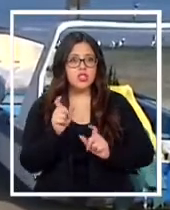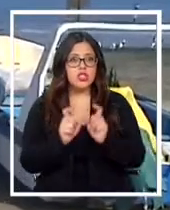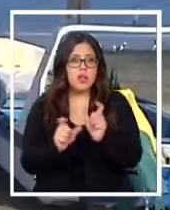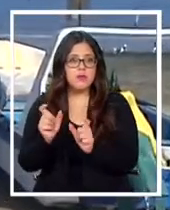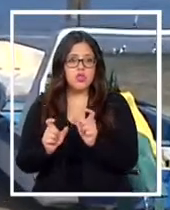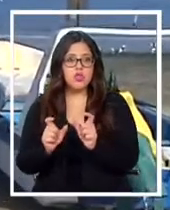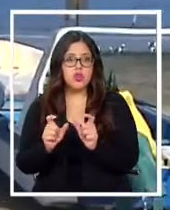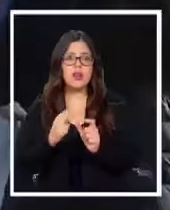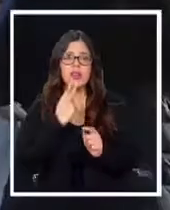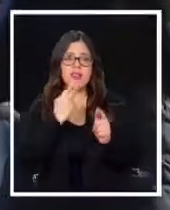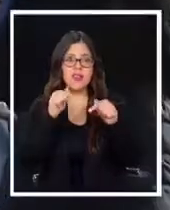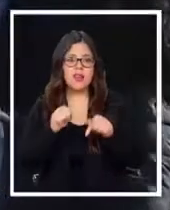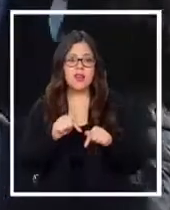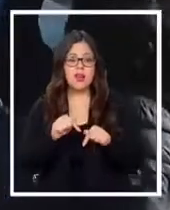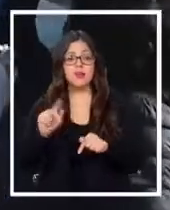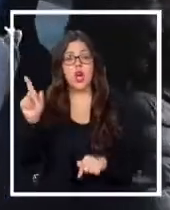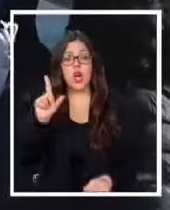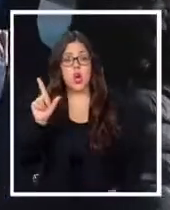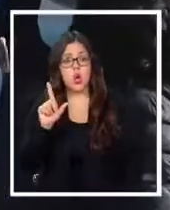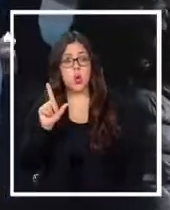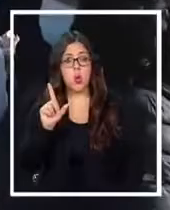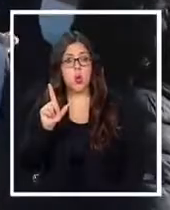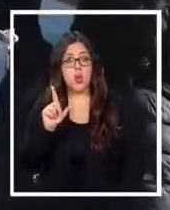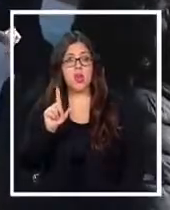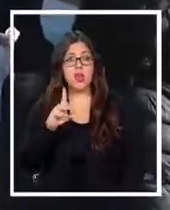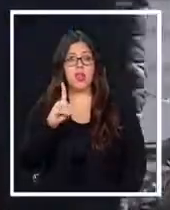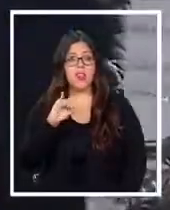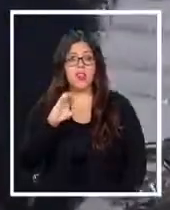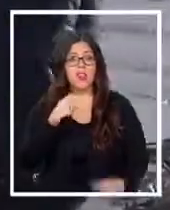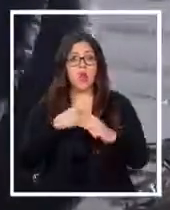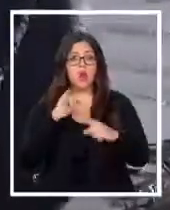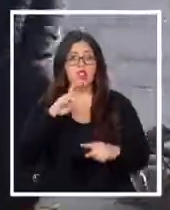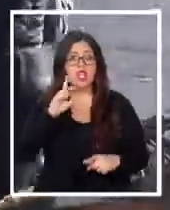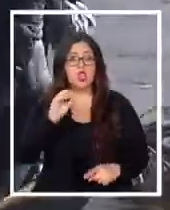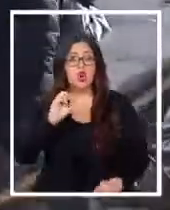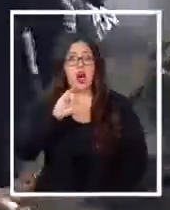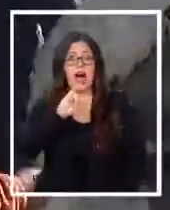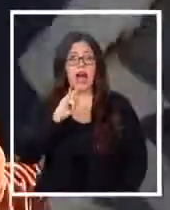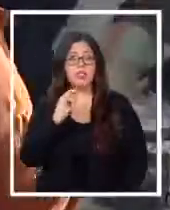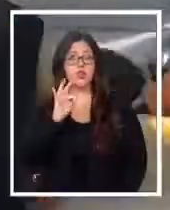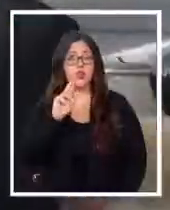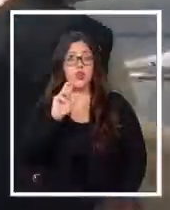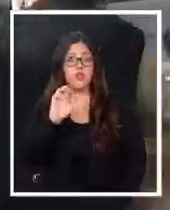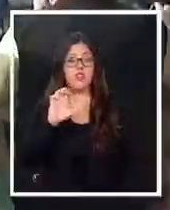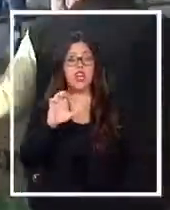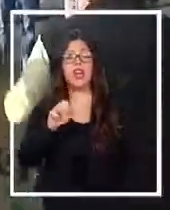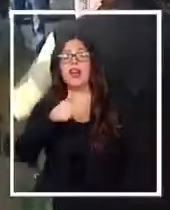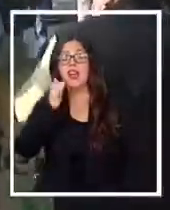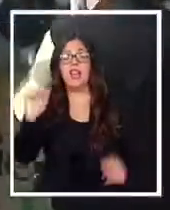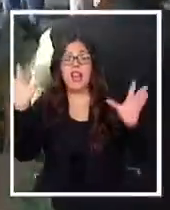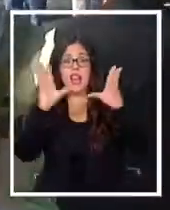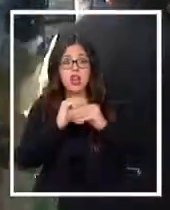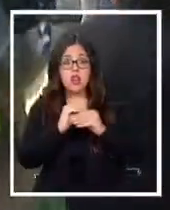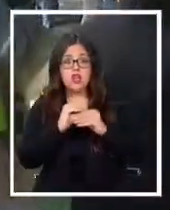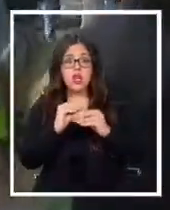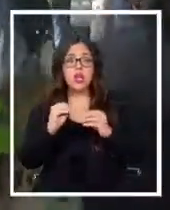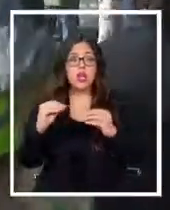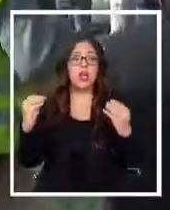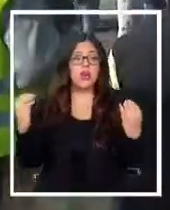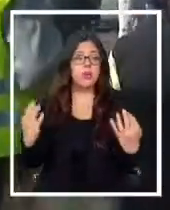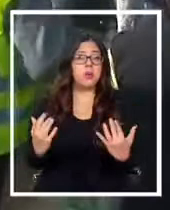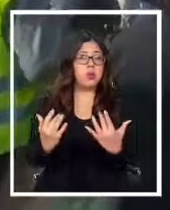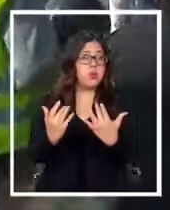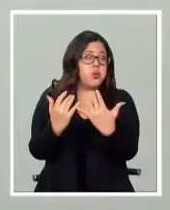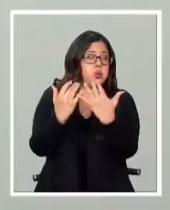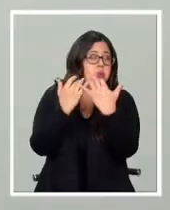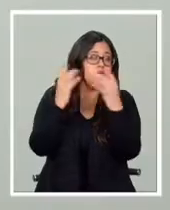habitantes de Quintero y Puchuncaví. El lunes fue dióxido de azufre, la noche de este miércoles la acumulación de compuestos orgánicos